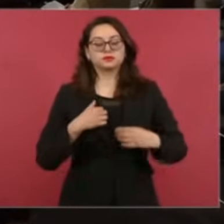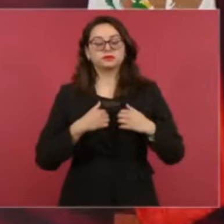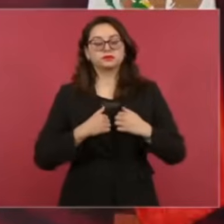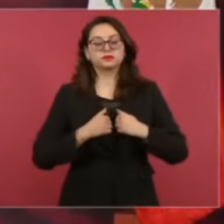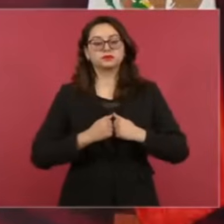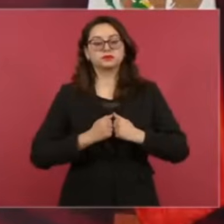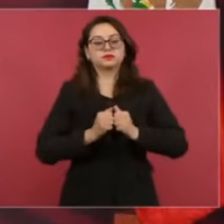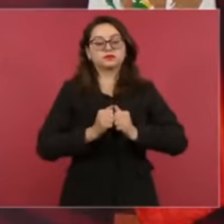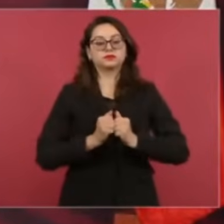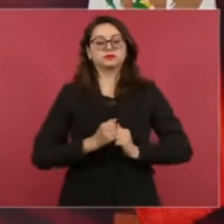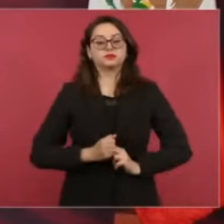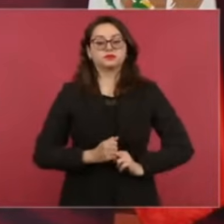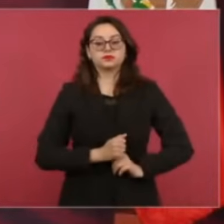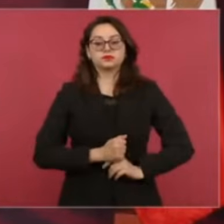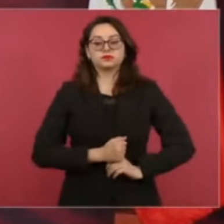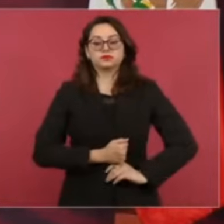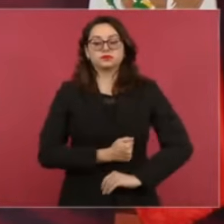vamos a entregar